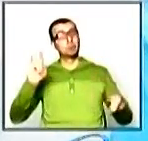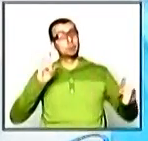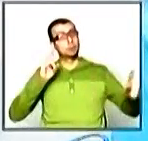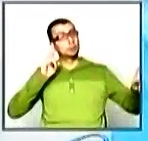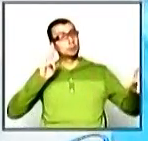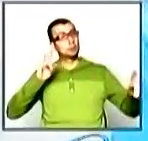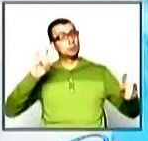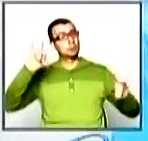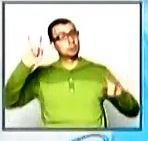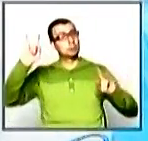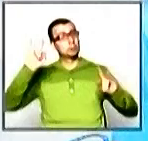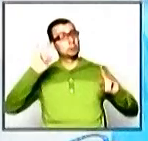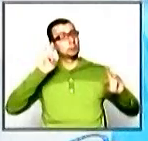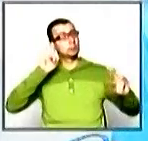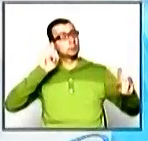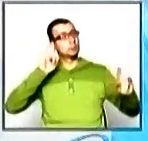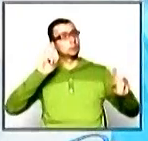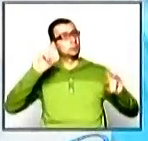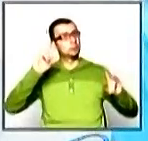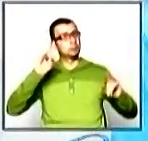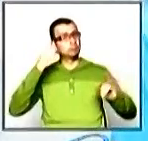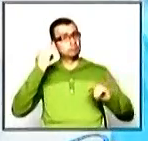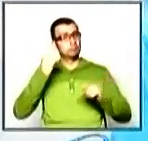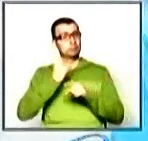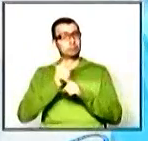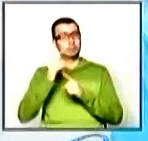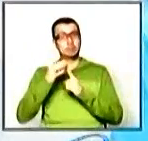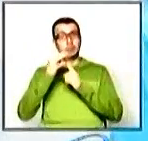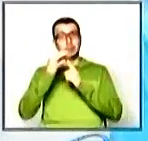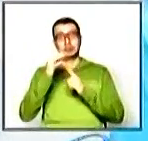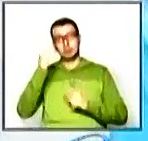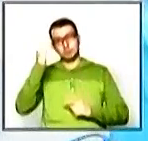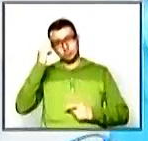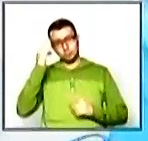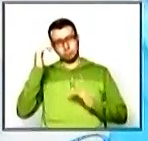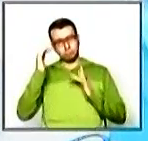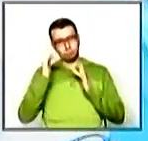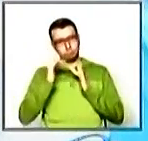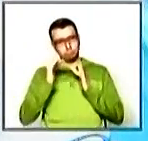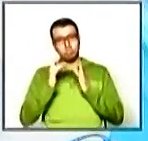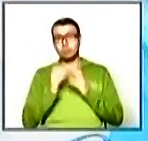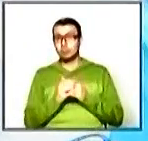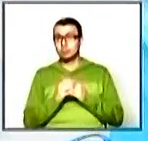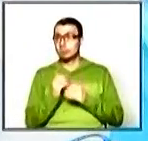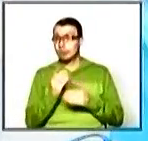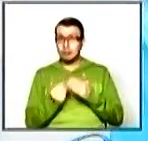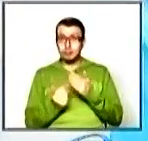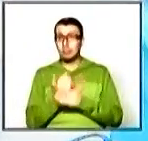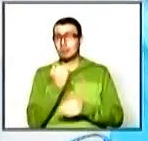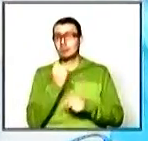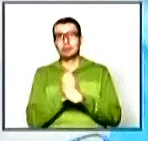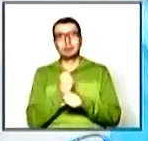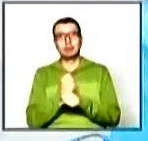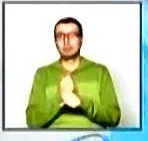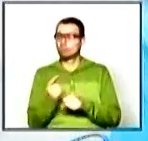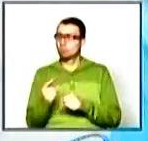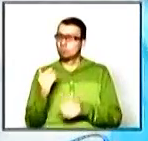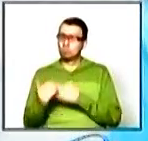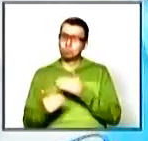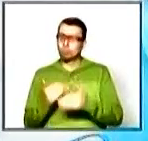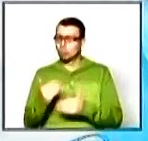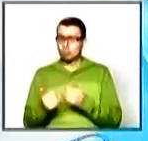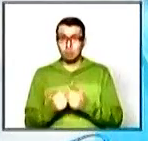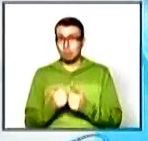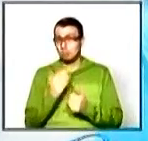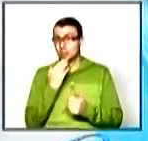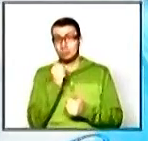diseñada especialmente para el tipo de terapia de reconexión, y empezamos a trabajar con un proceso en mediante las manos van